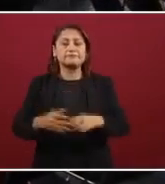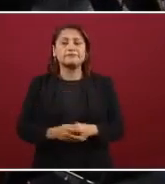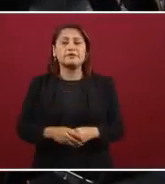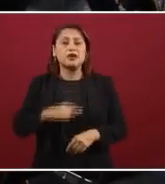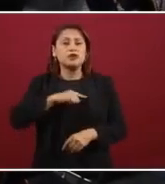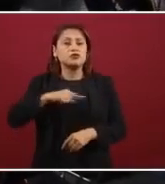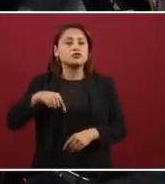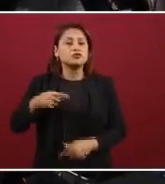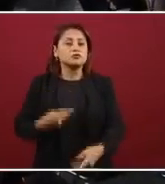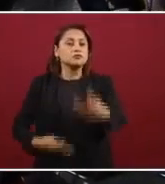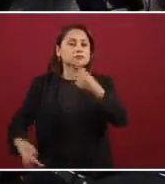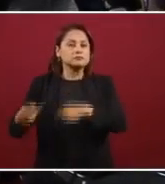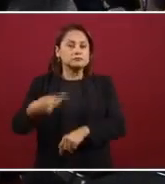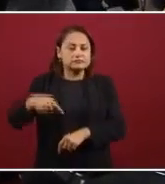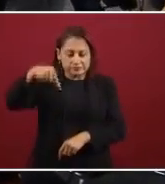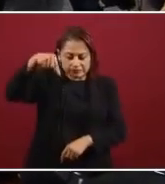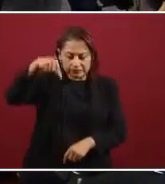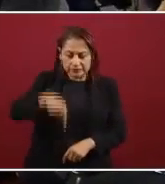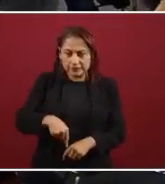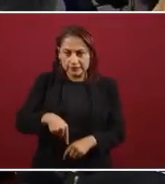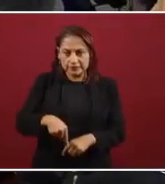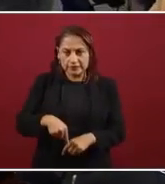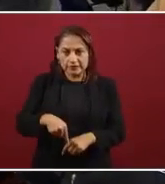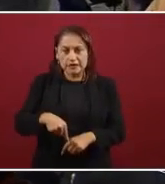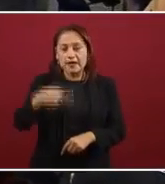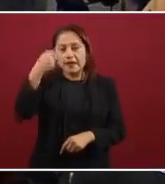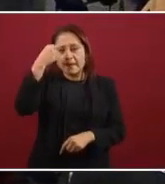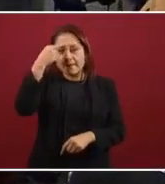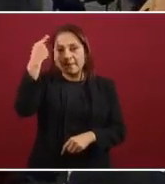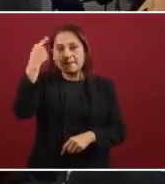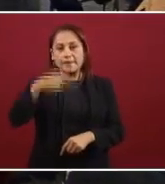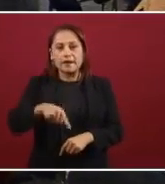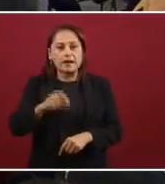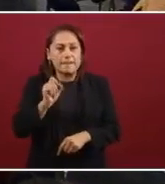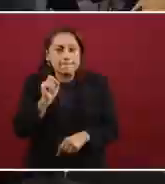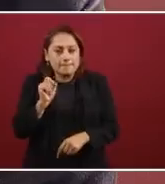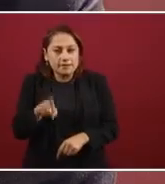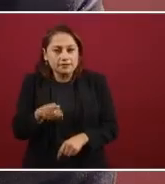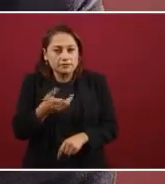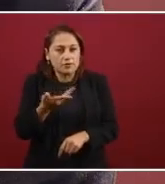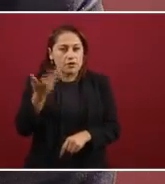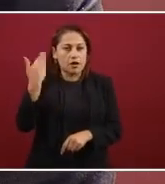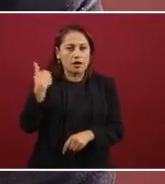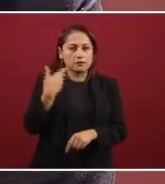No venimos, pues, de la corriente conservadora.